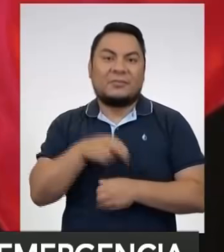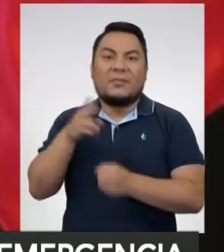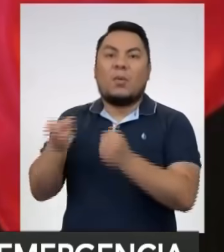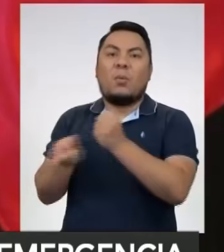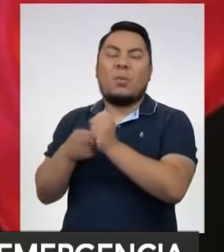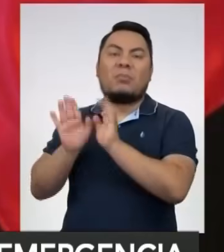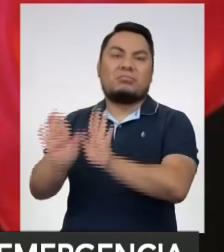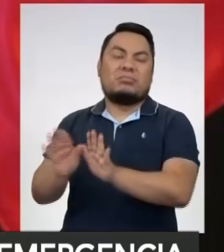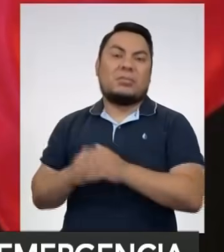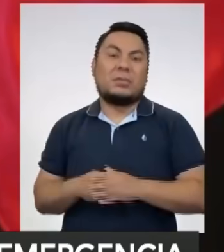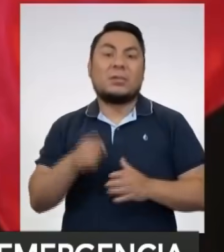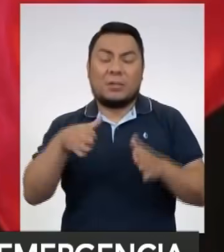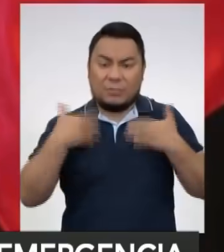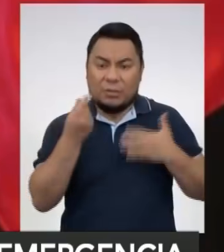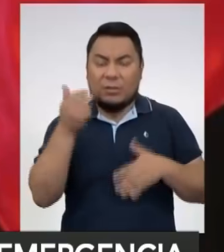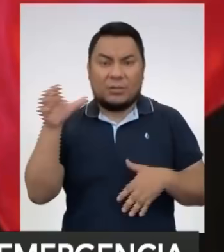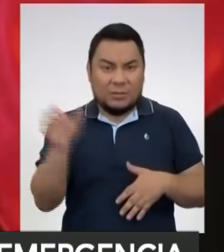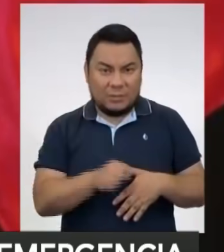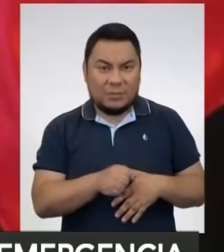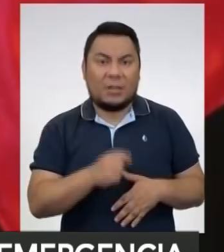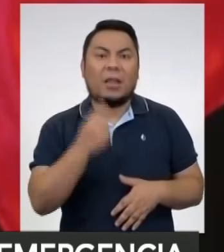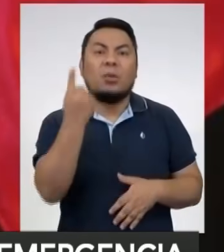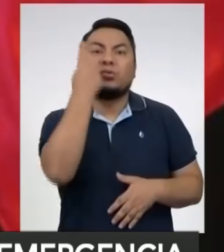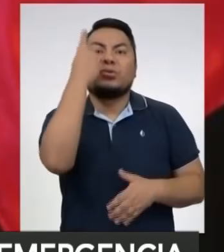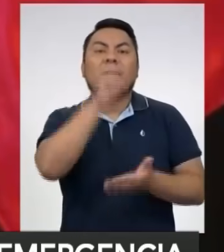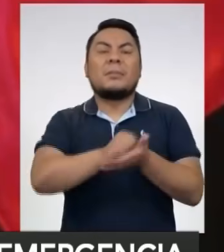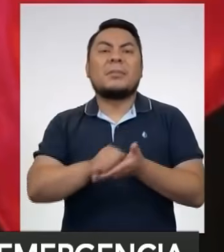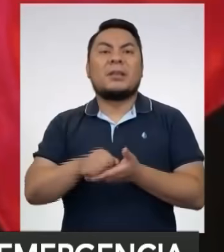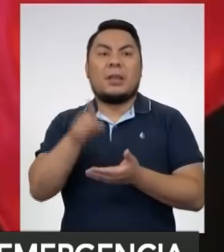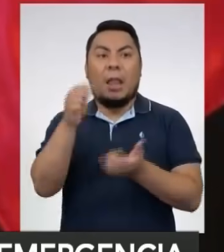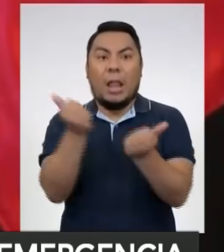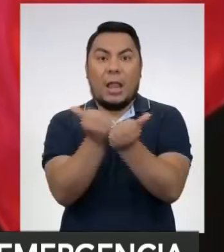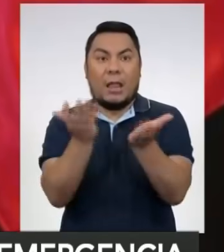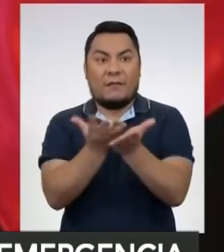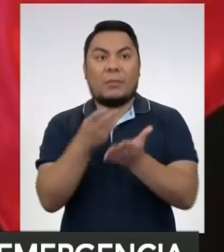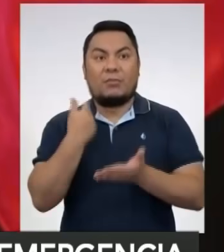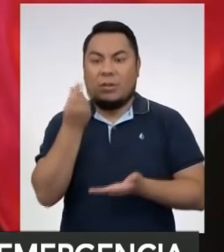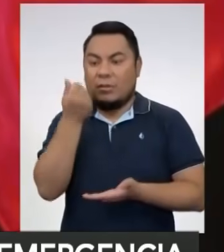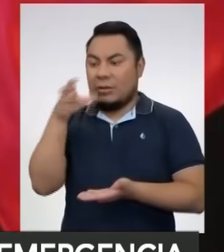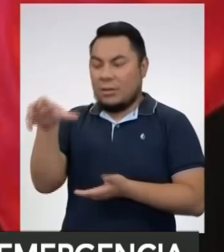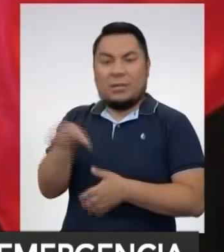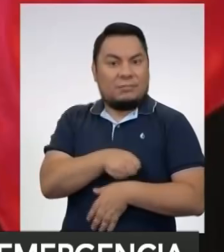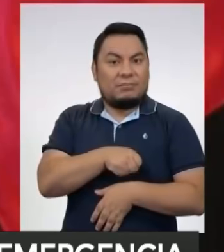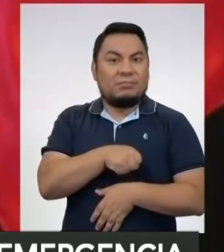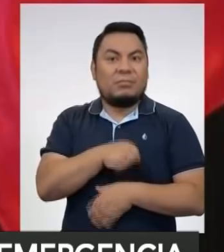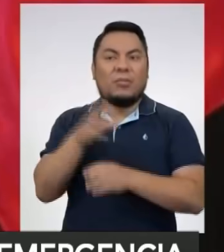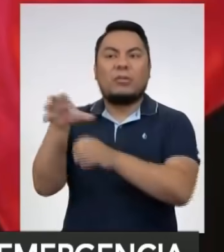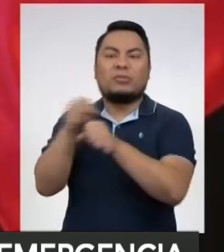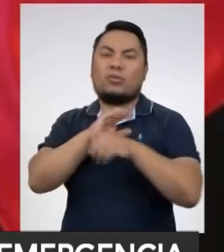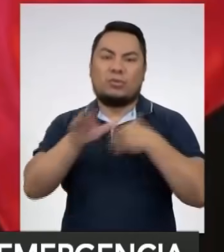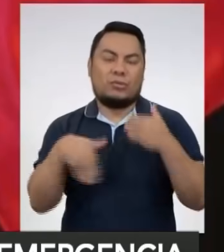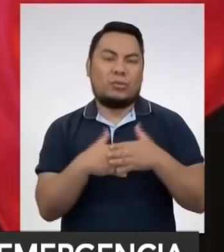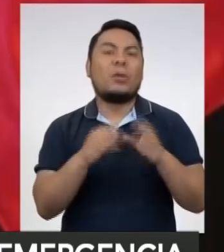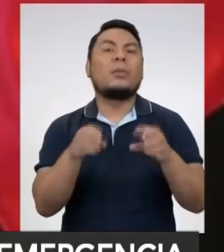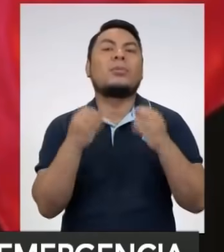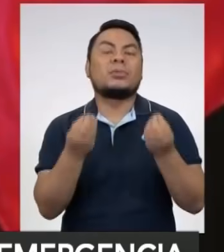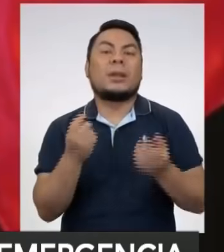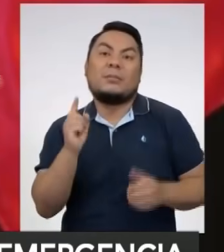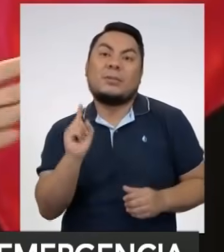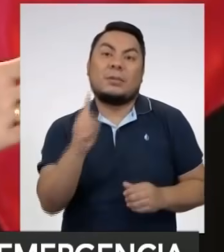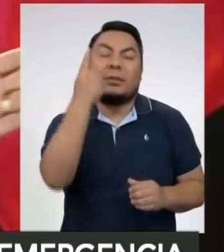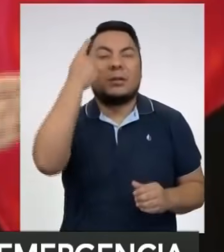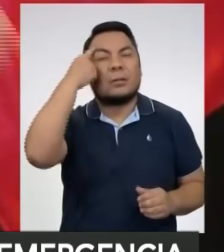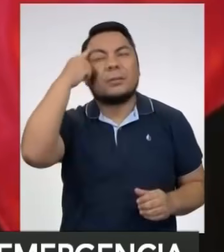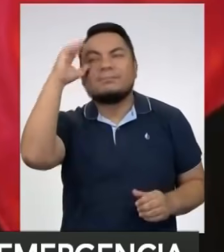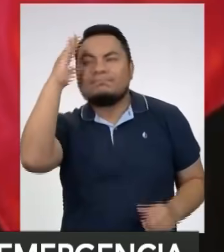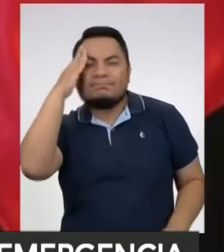acordado, que puede hacer retiro en un solo mes, en el mes de abril. En el mes de abril pueden retirar, porque primero estábamos buscando